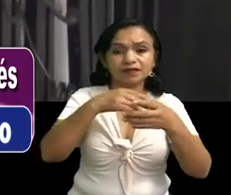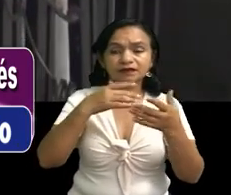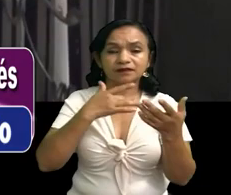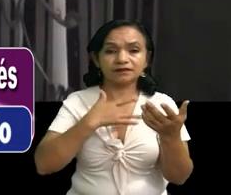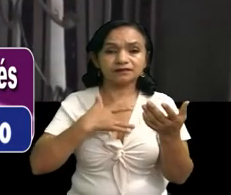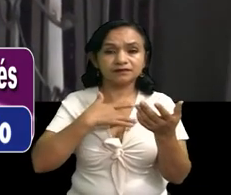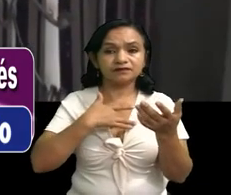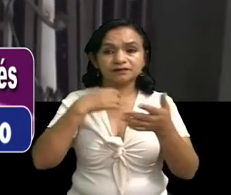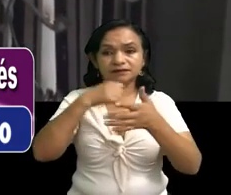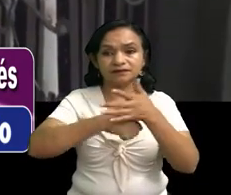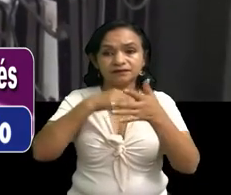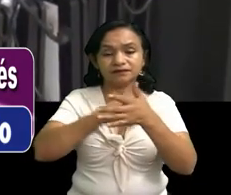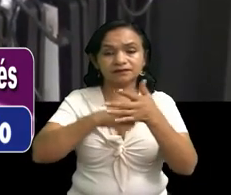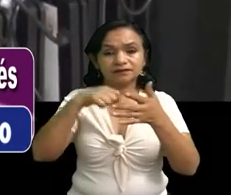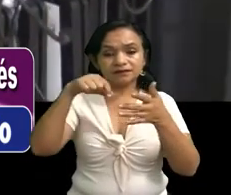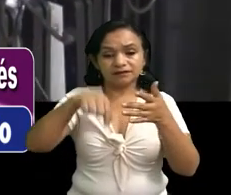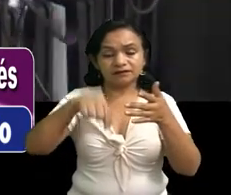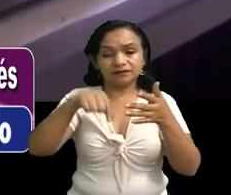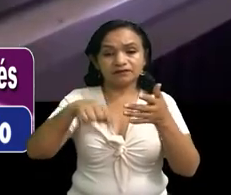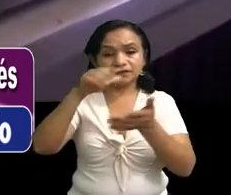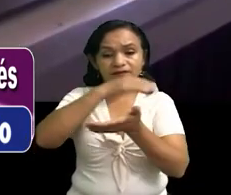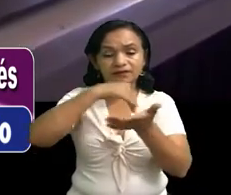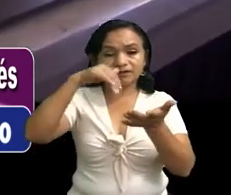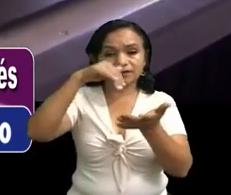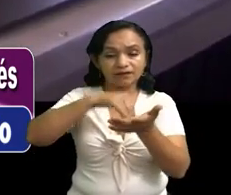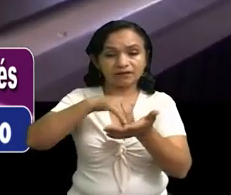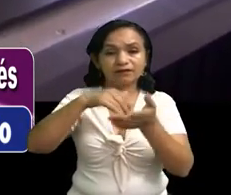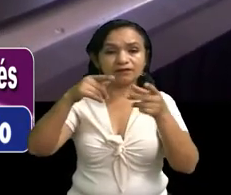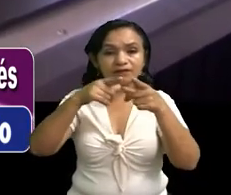necesitamos fortalecer a nivel del recinto central.